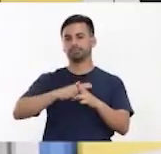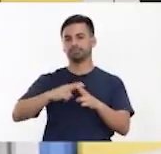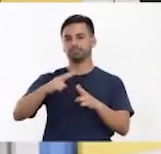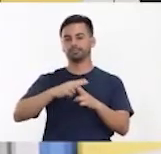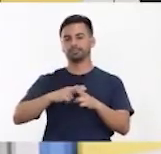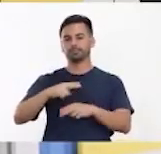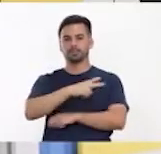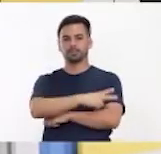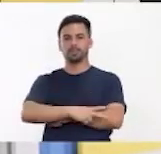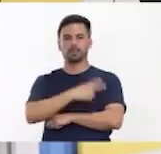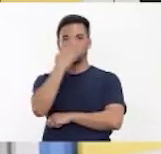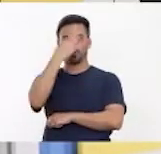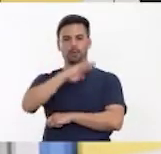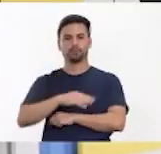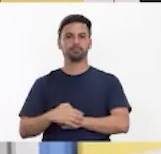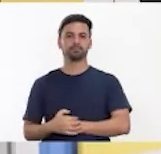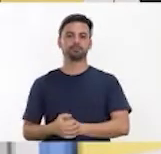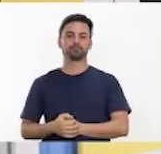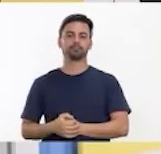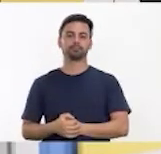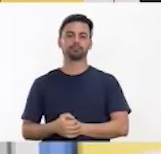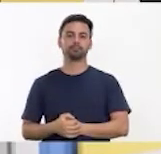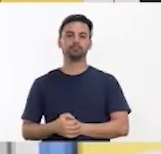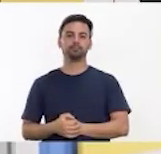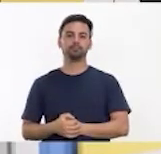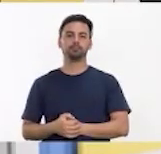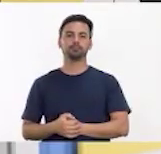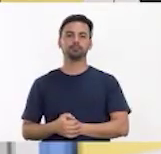devenir histórico de la nación cubana.